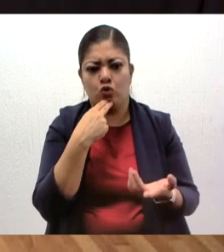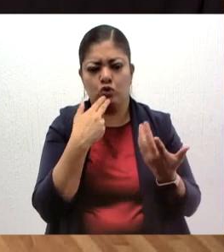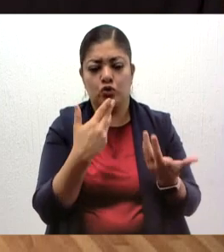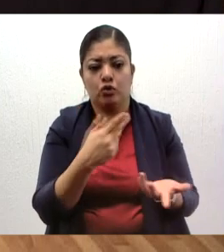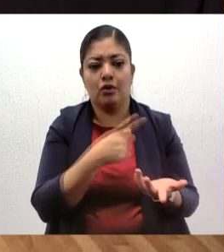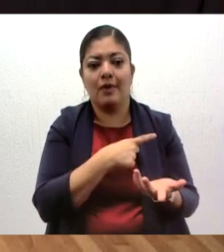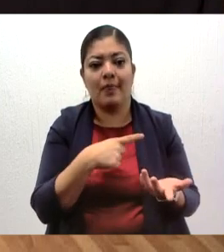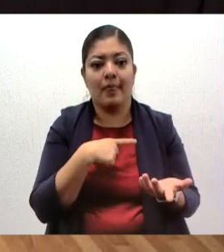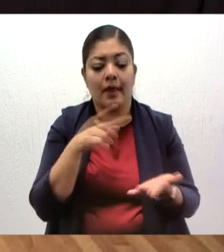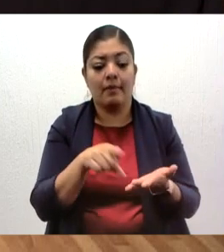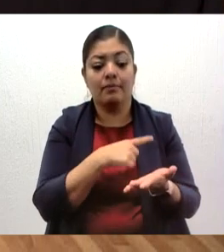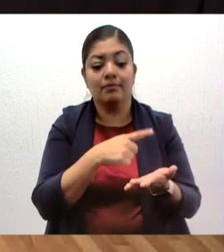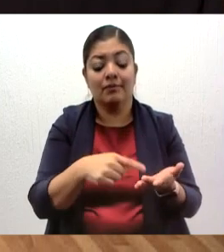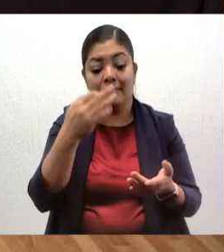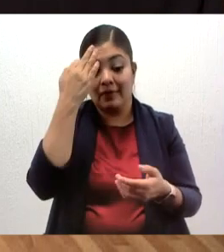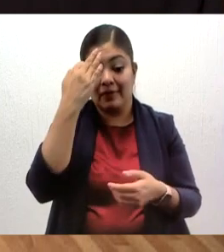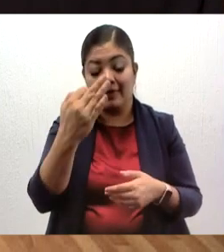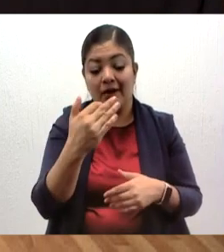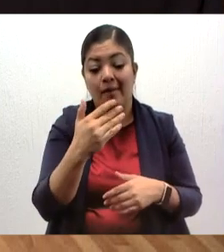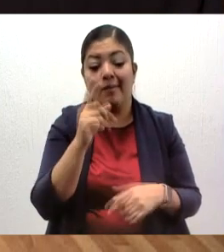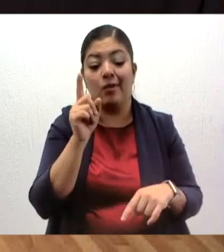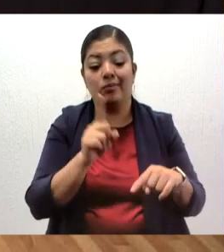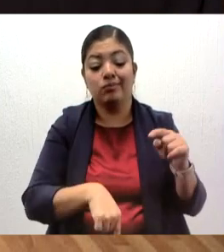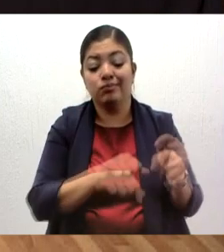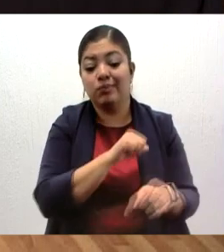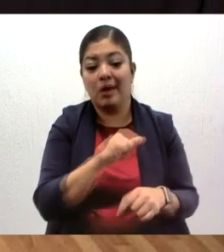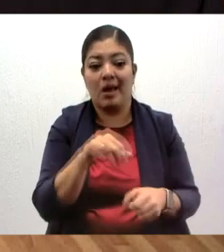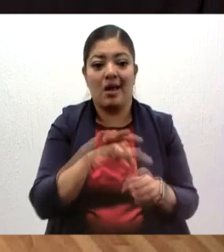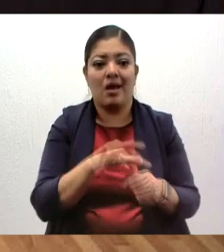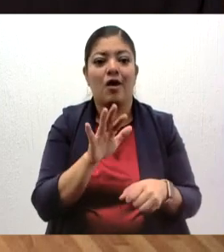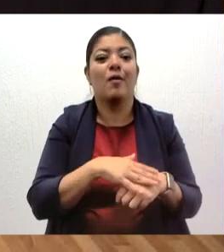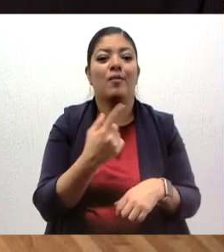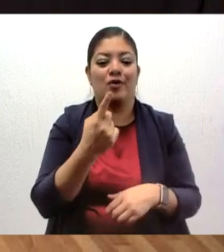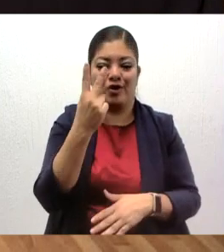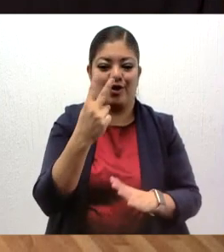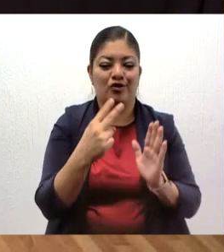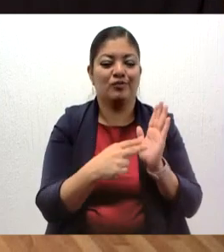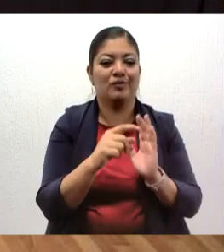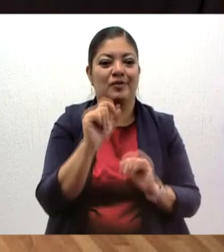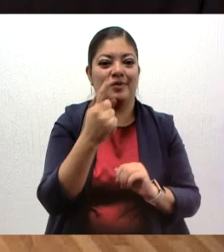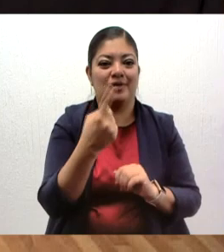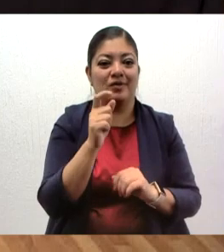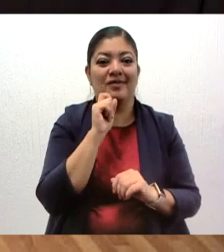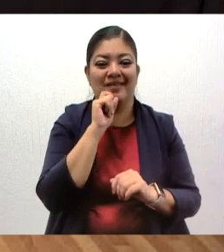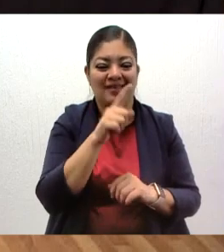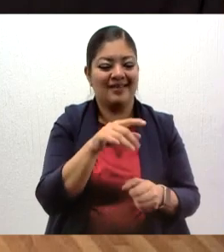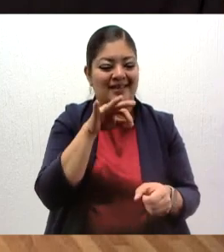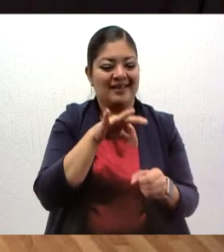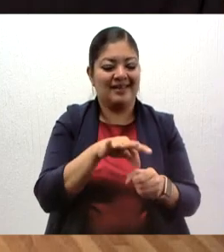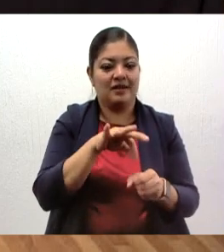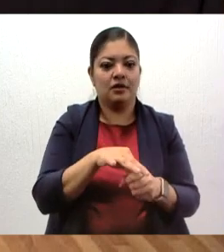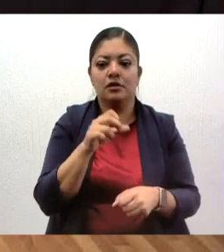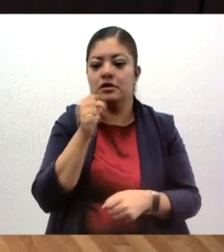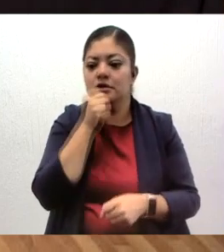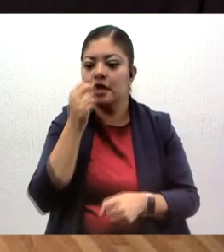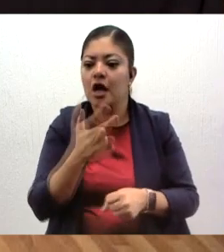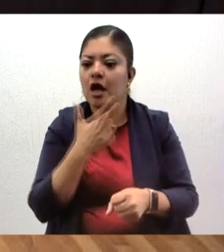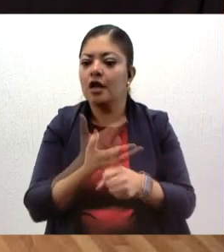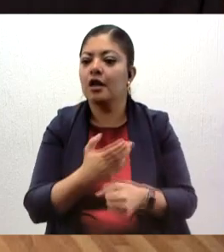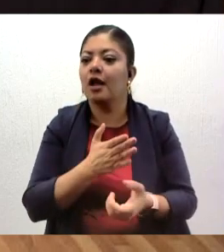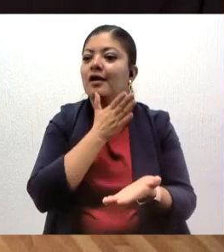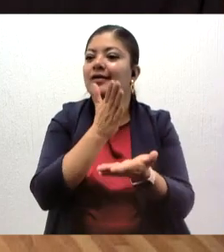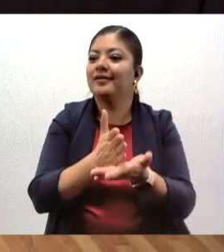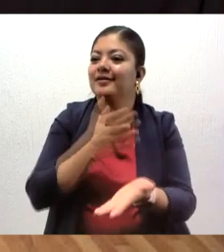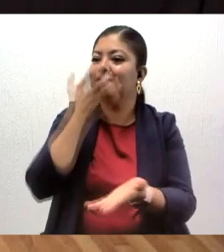temporada electoral justamente por el precedente de 2021 donde en pleno proceso electoral los secretarios estaban en las escuelas entregando